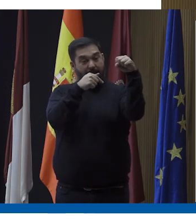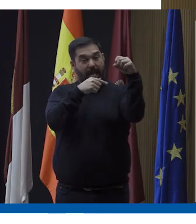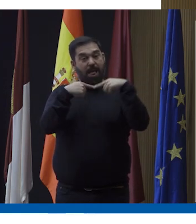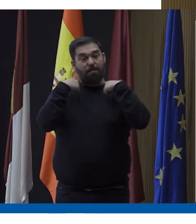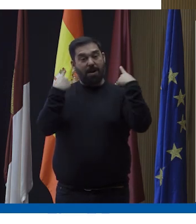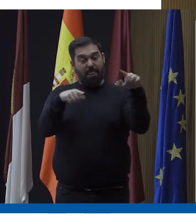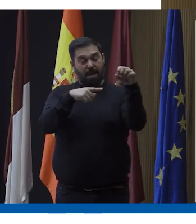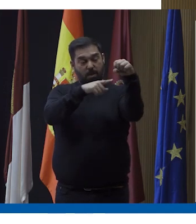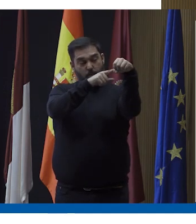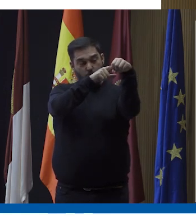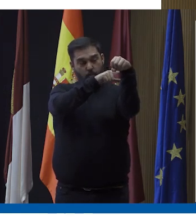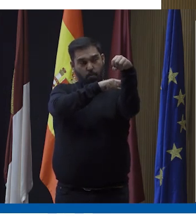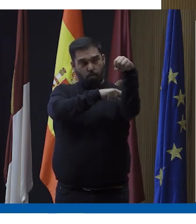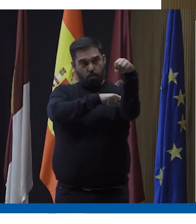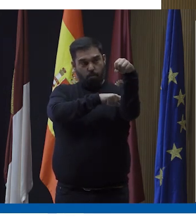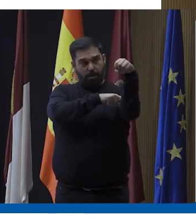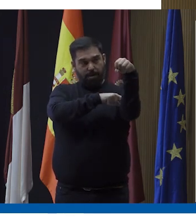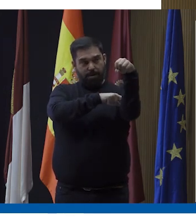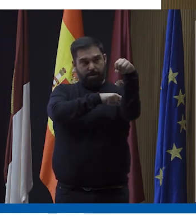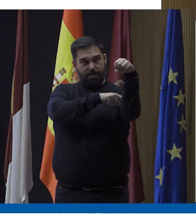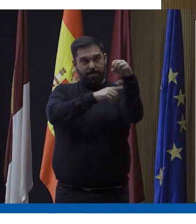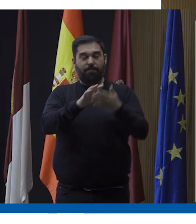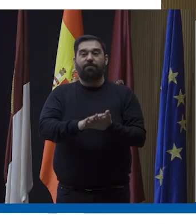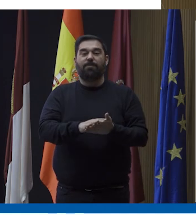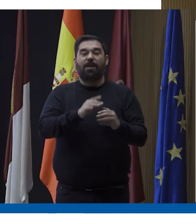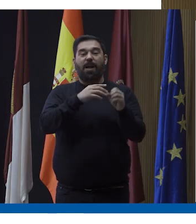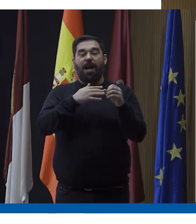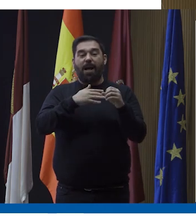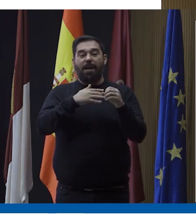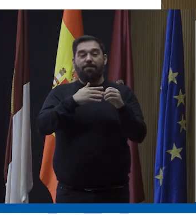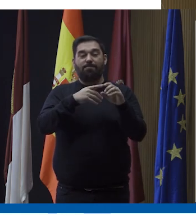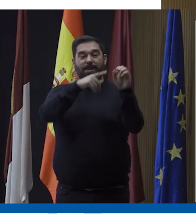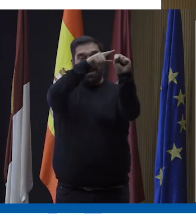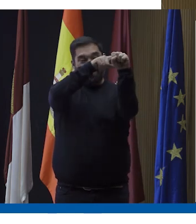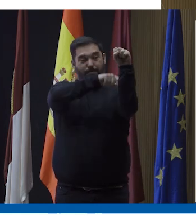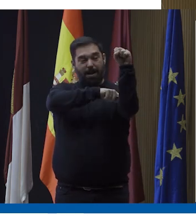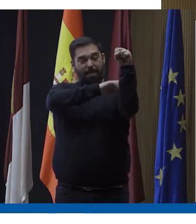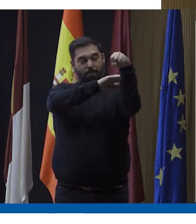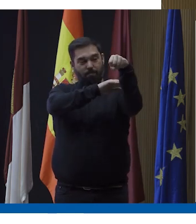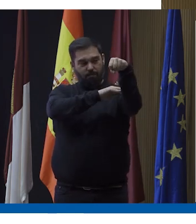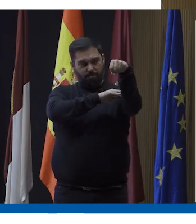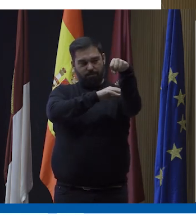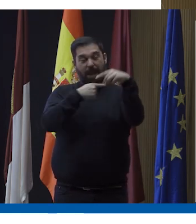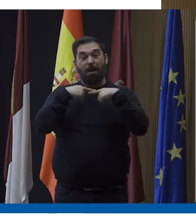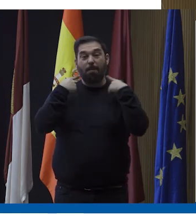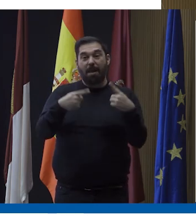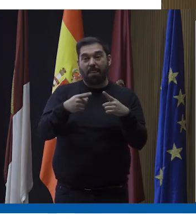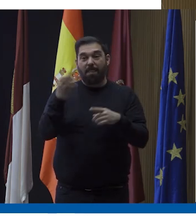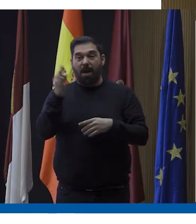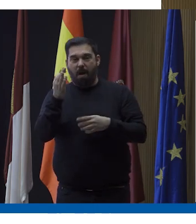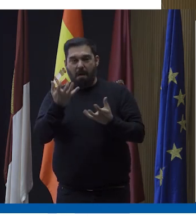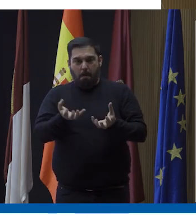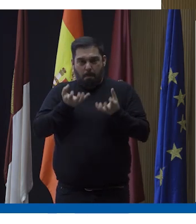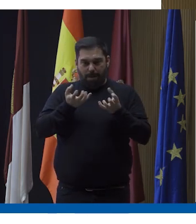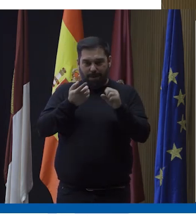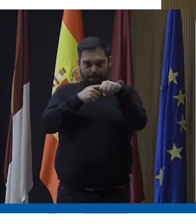esta curva. Perdemos un poquito la curva de la espalda, la podemos perder o ganar, tener más